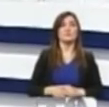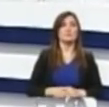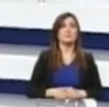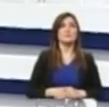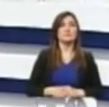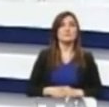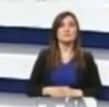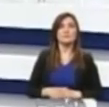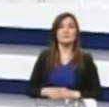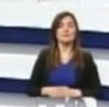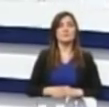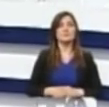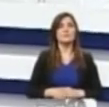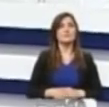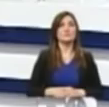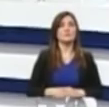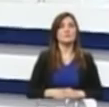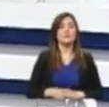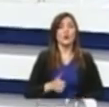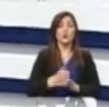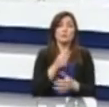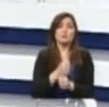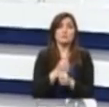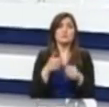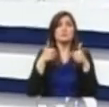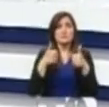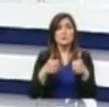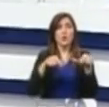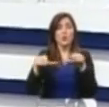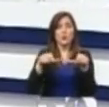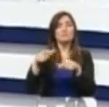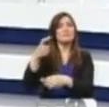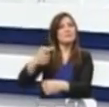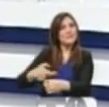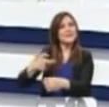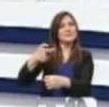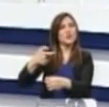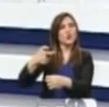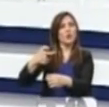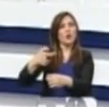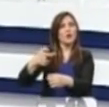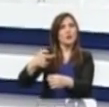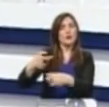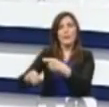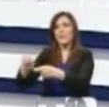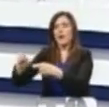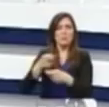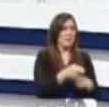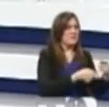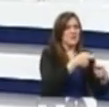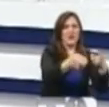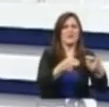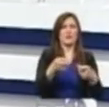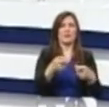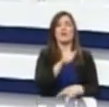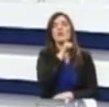de control, porque si quieren ayudarles a que trabajen, sí, háganlo, pero en un lugar determinado, no regados por toda la ciudad. Eso también genera otros problemas como